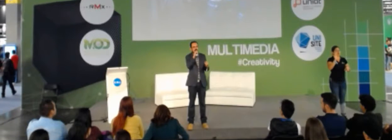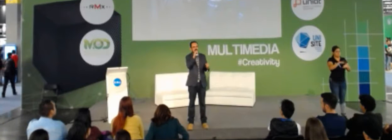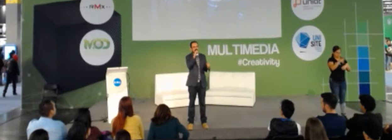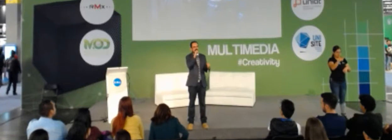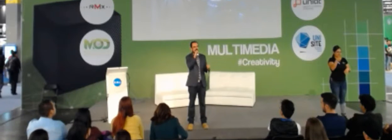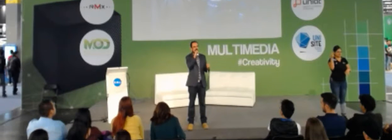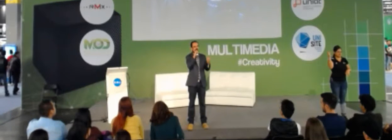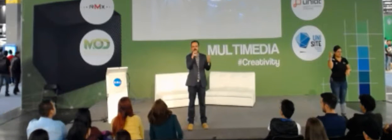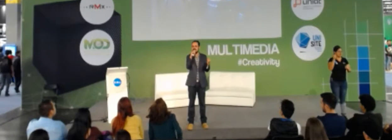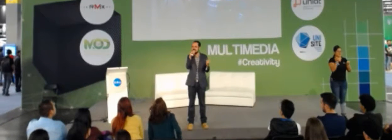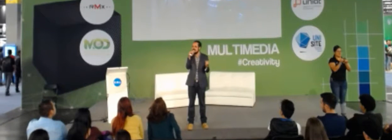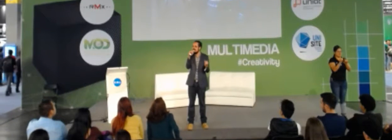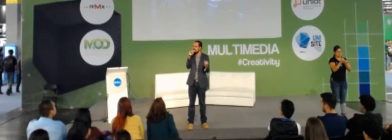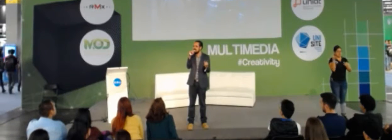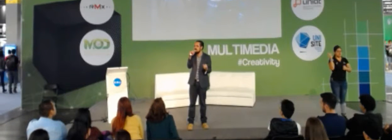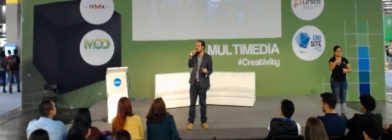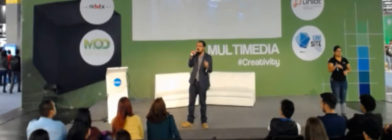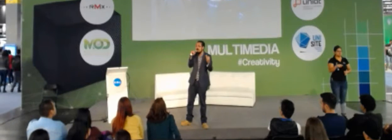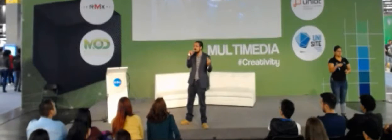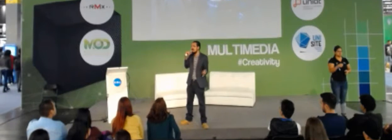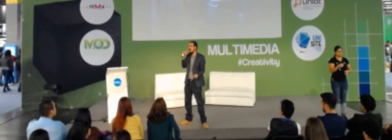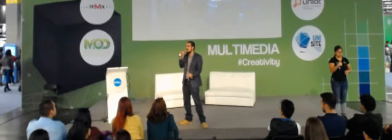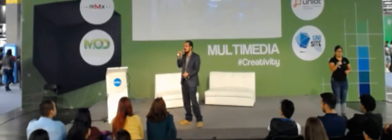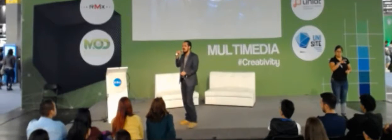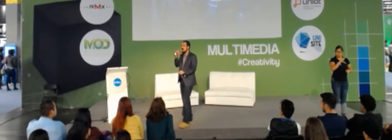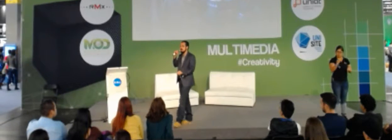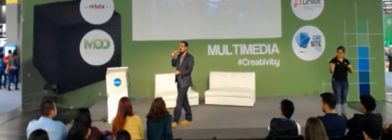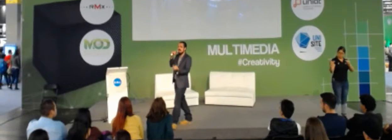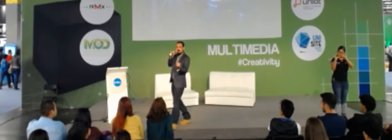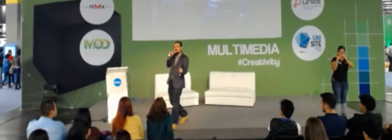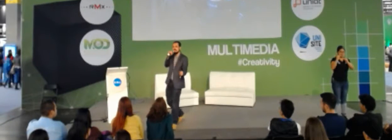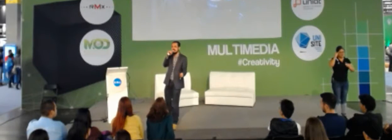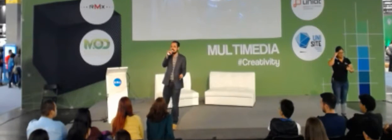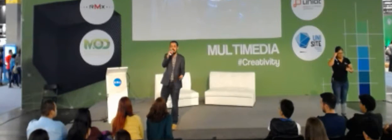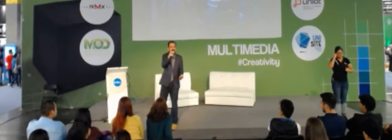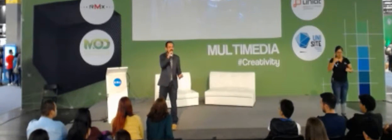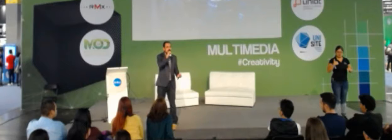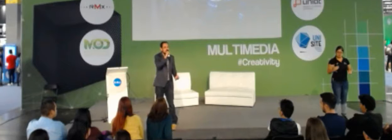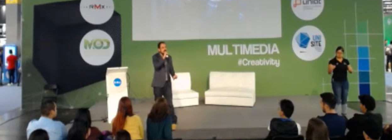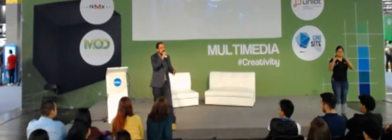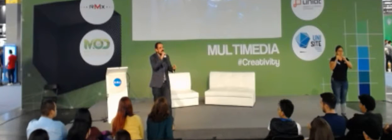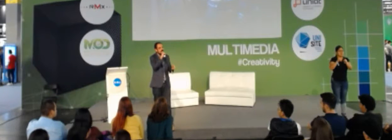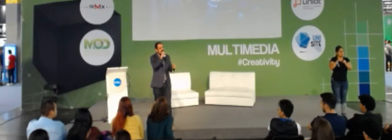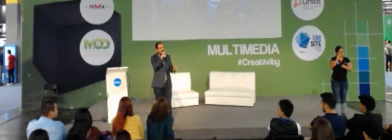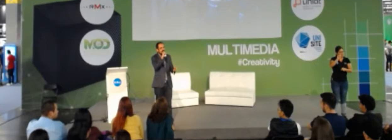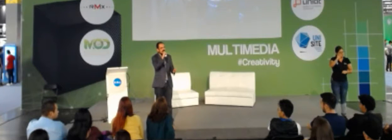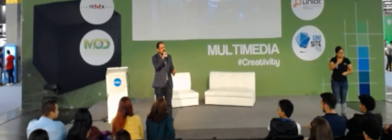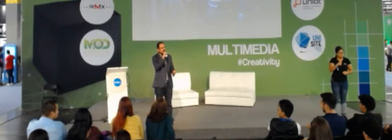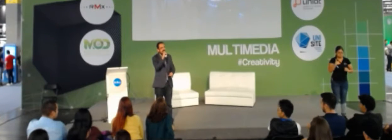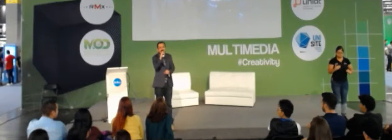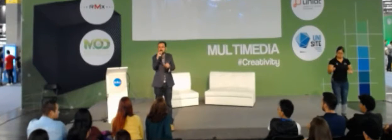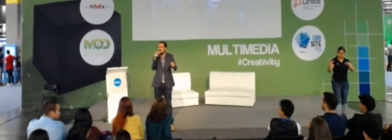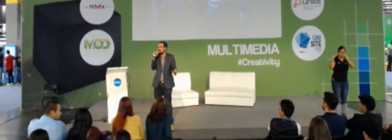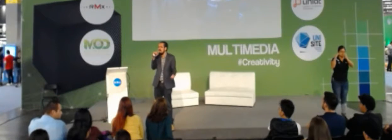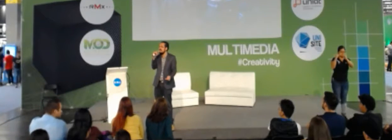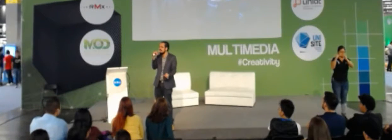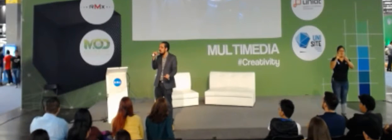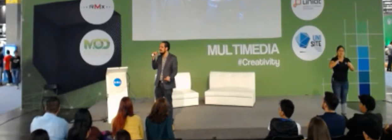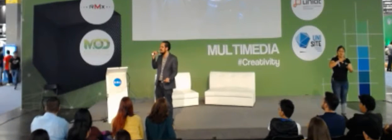puede hermanarse con la causa indígena, bien puede hermanarse con la causa de la diversidad sexual, bien puede hermanarse con la causa de las